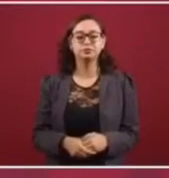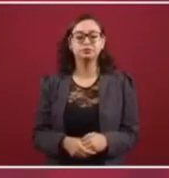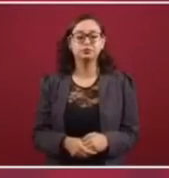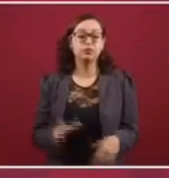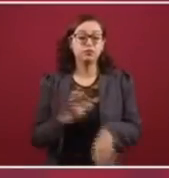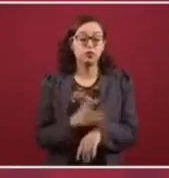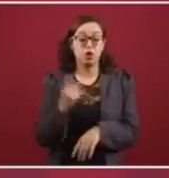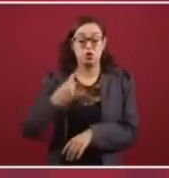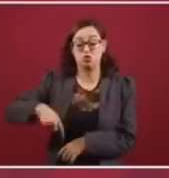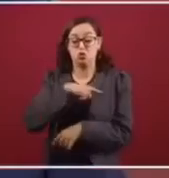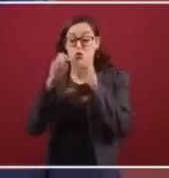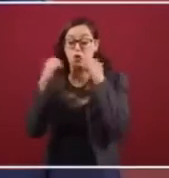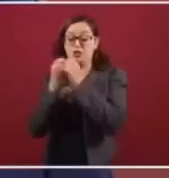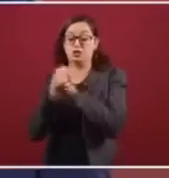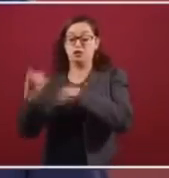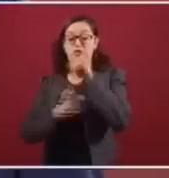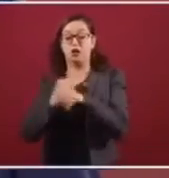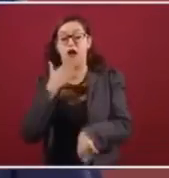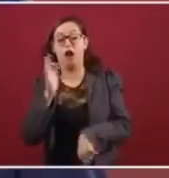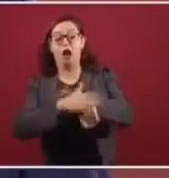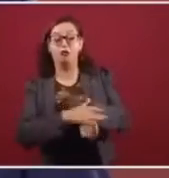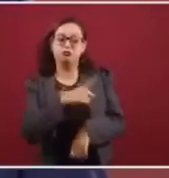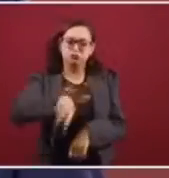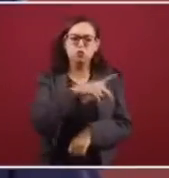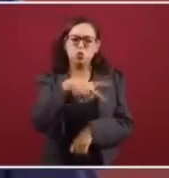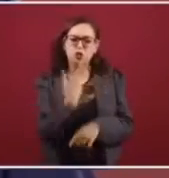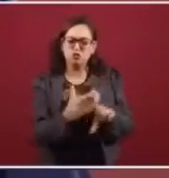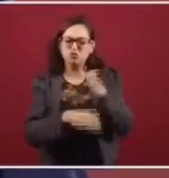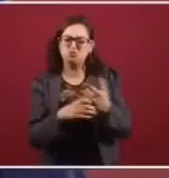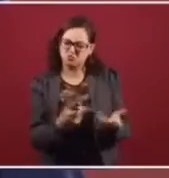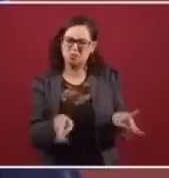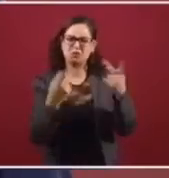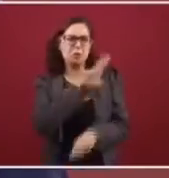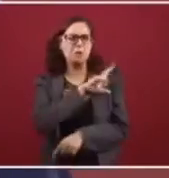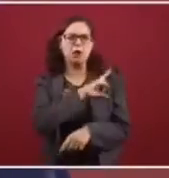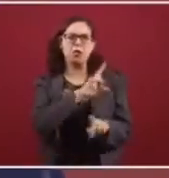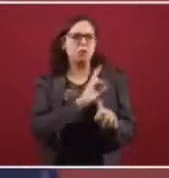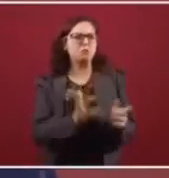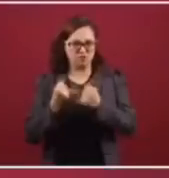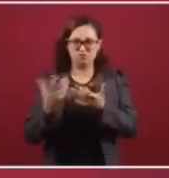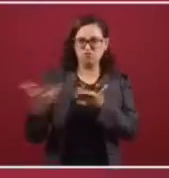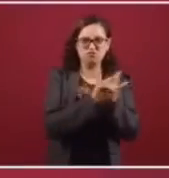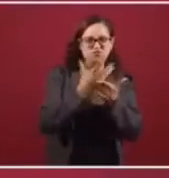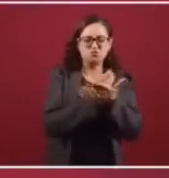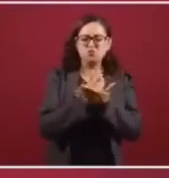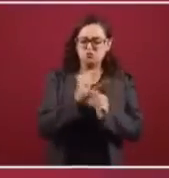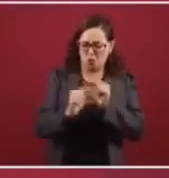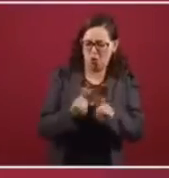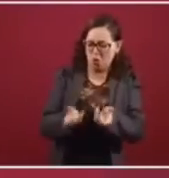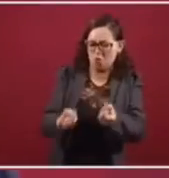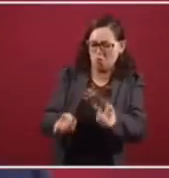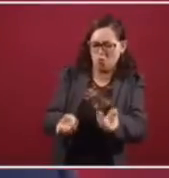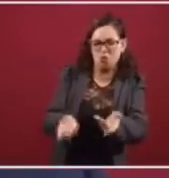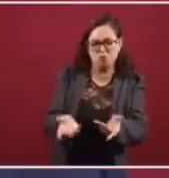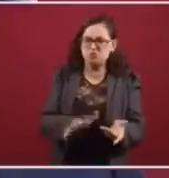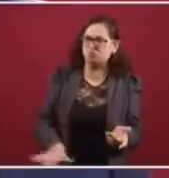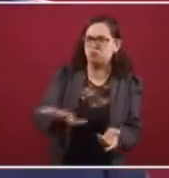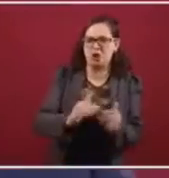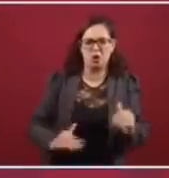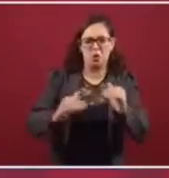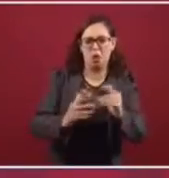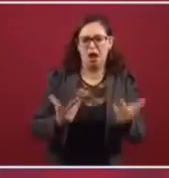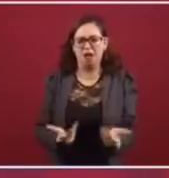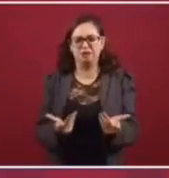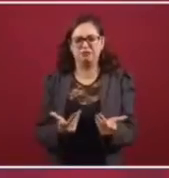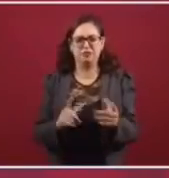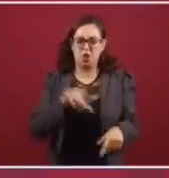dijimos que con la privatización iba a haber crecimiento y que iba a haber empleo y que había